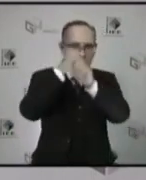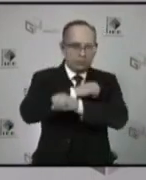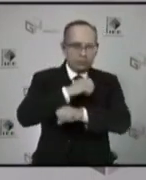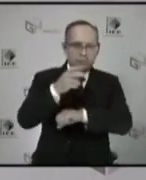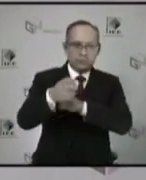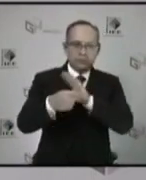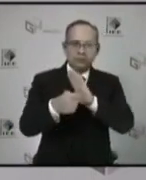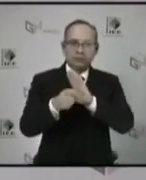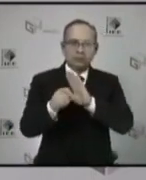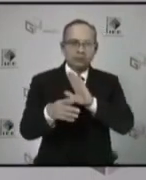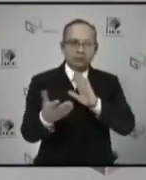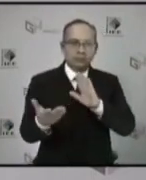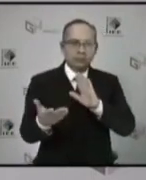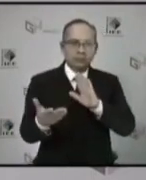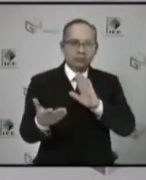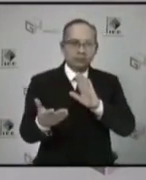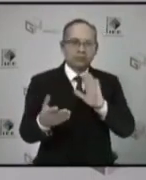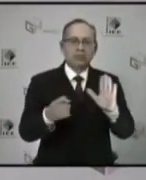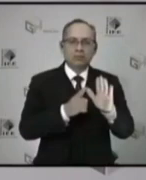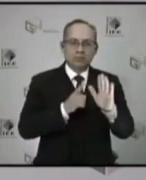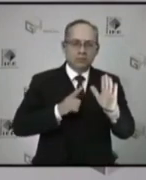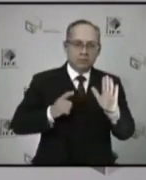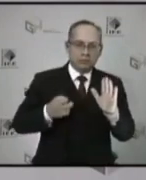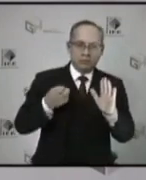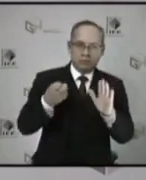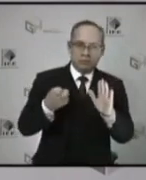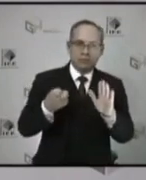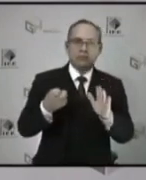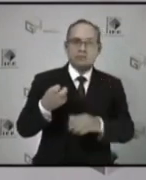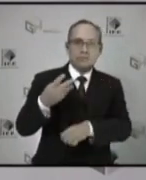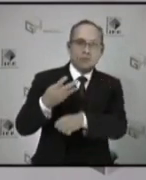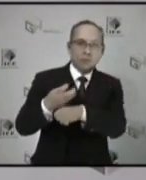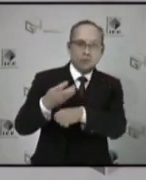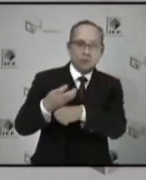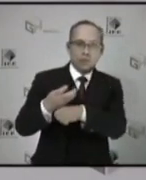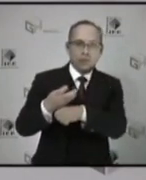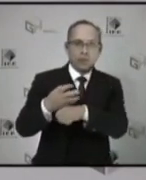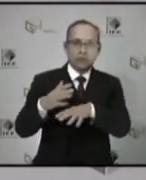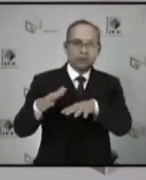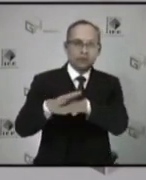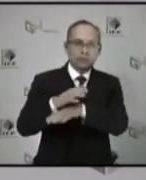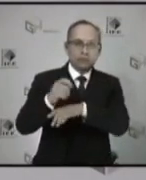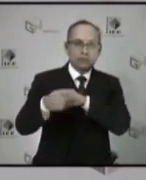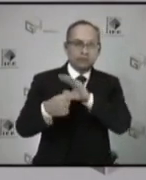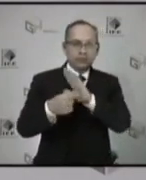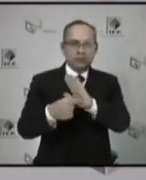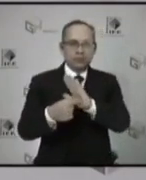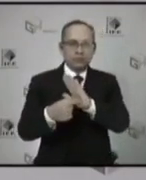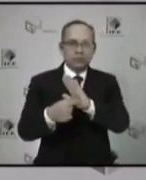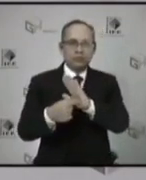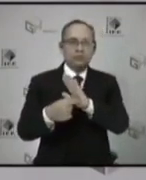cuarta transformación, hay que hablar que eres un candidato de cuarta. Quedaste en cuarto lugar en